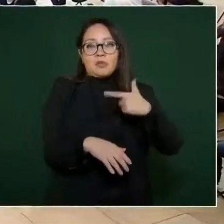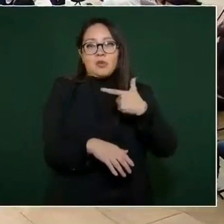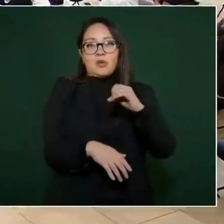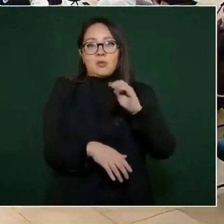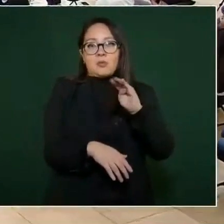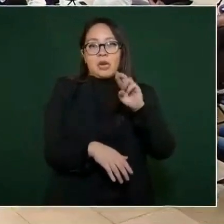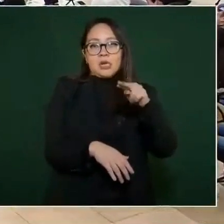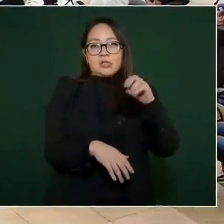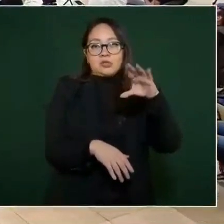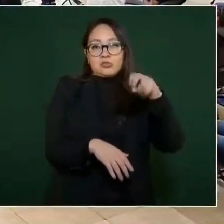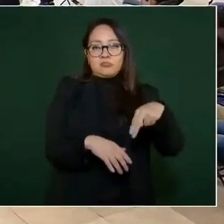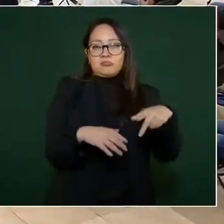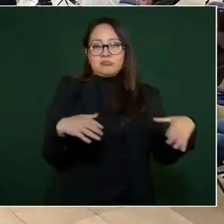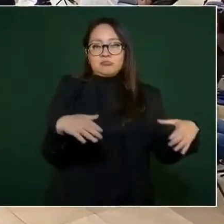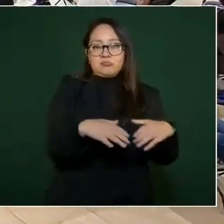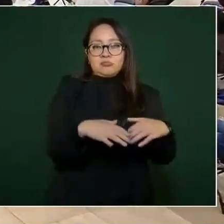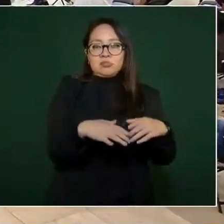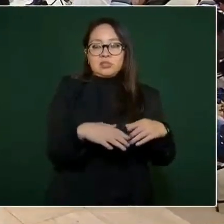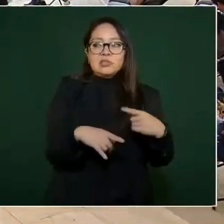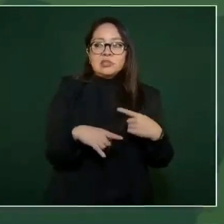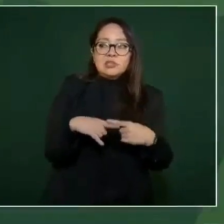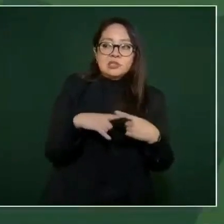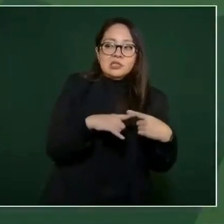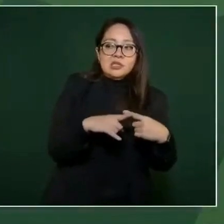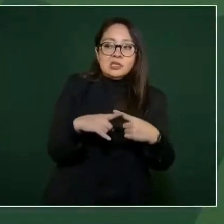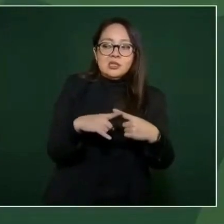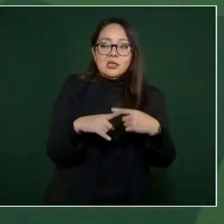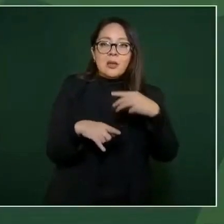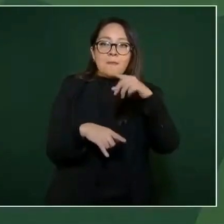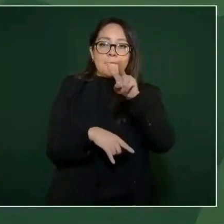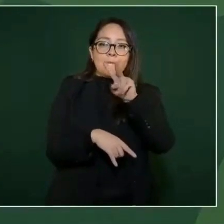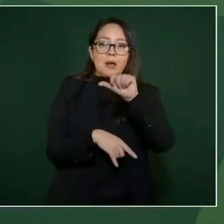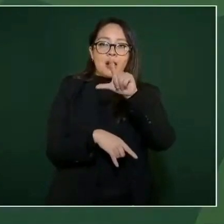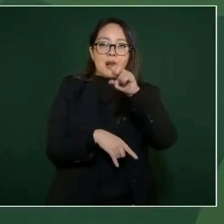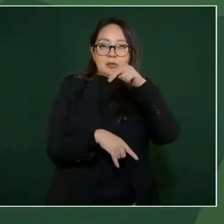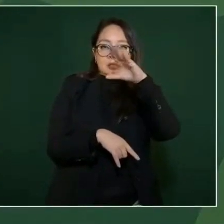de que iba a ser Moya Palencia.